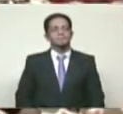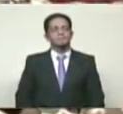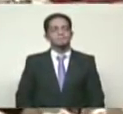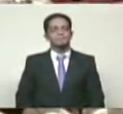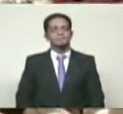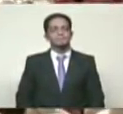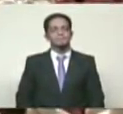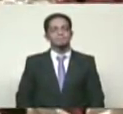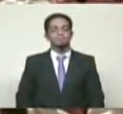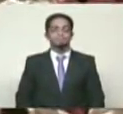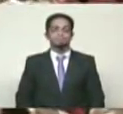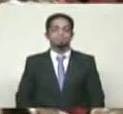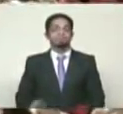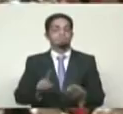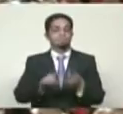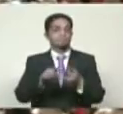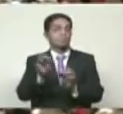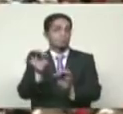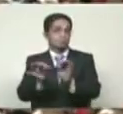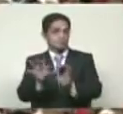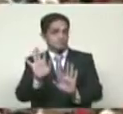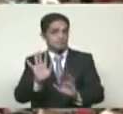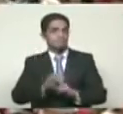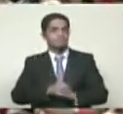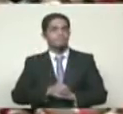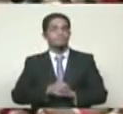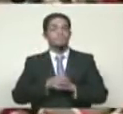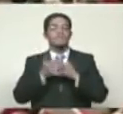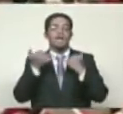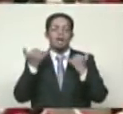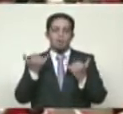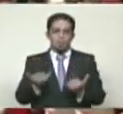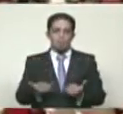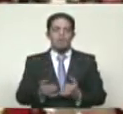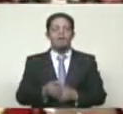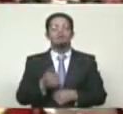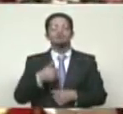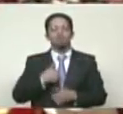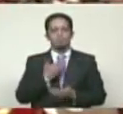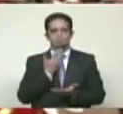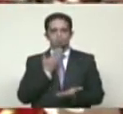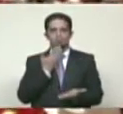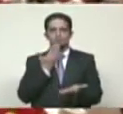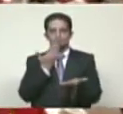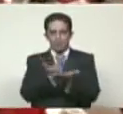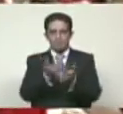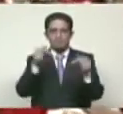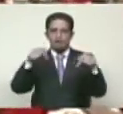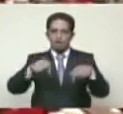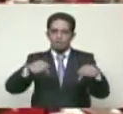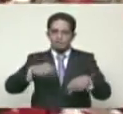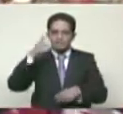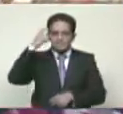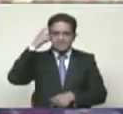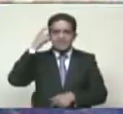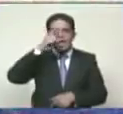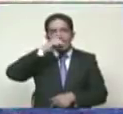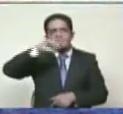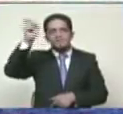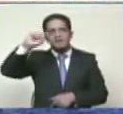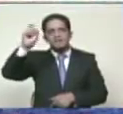Con justicia. Ahora, yo le hago una propuesta en día de aniversario a